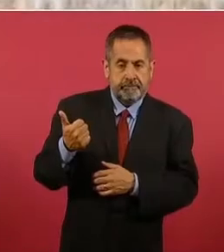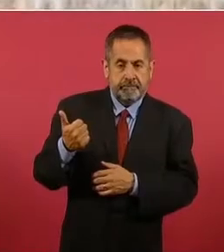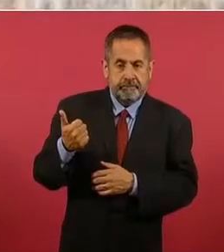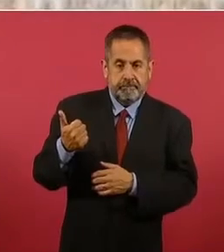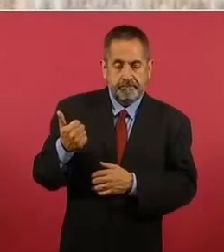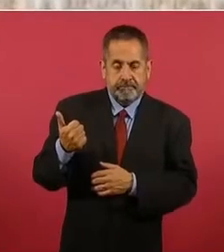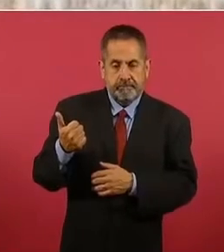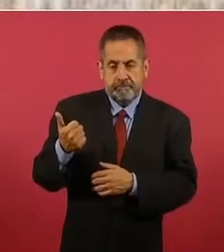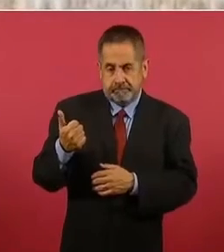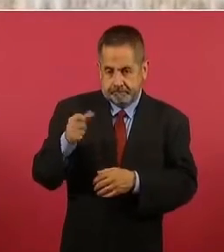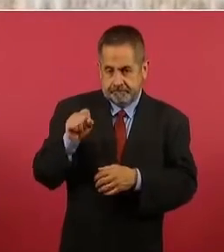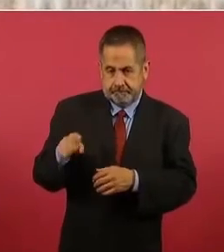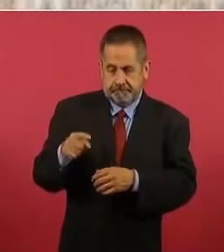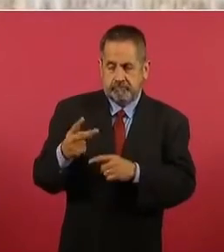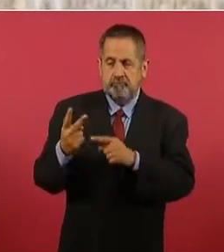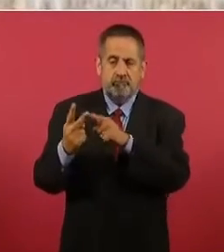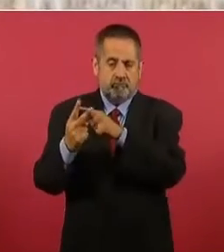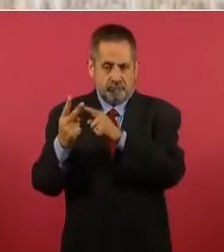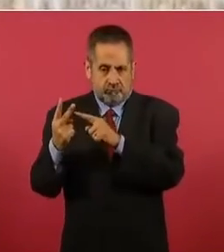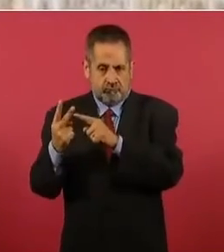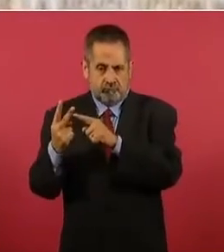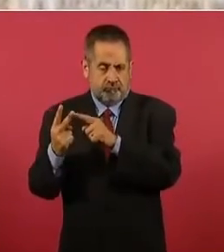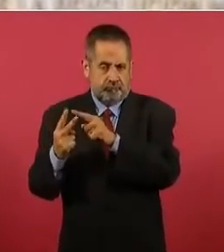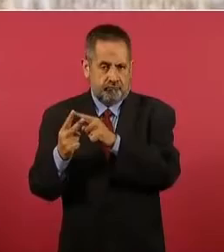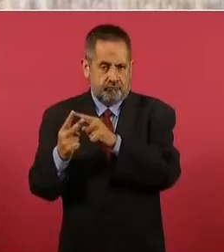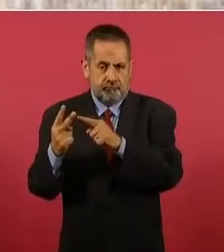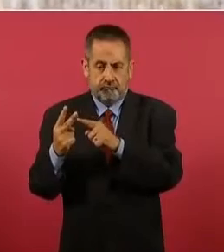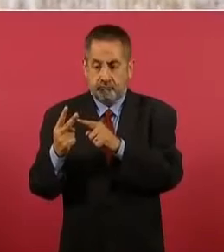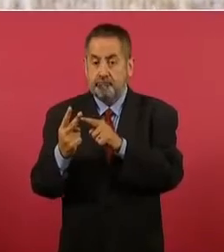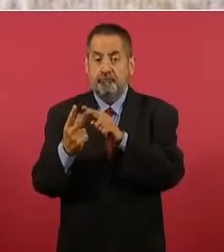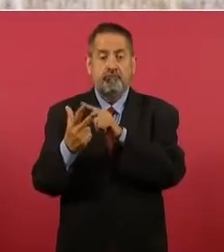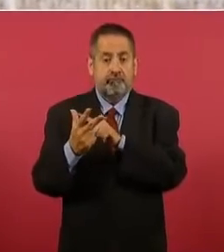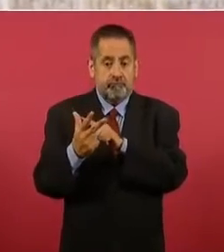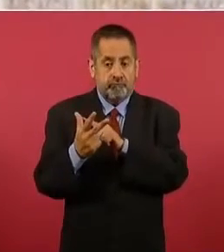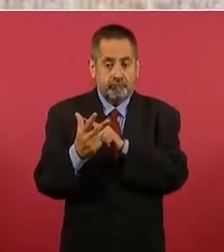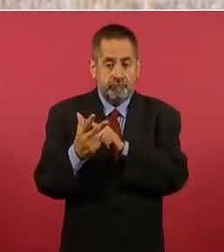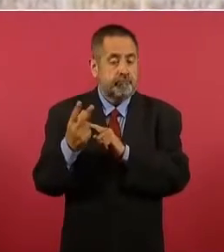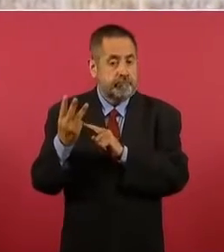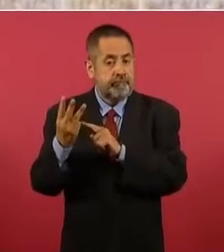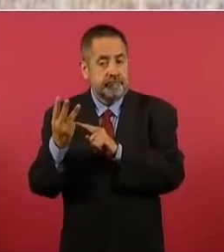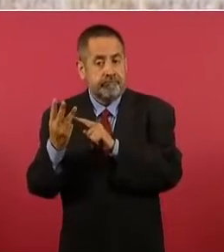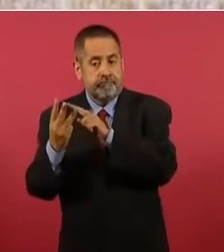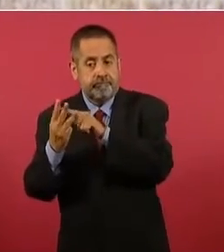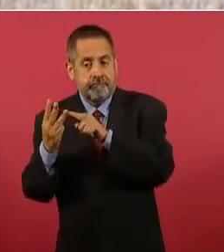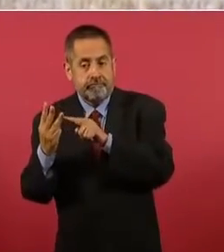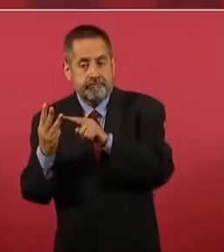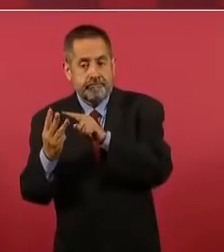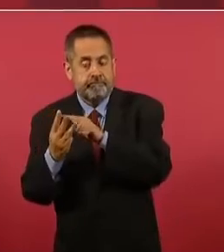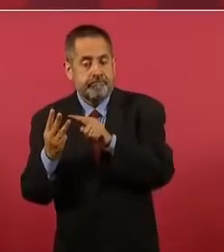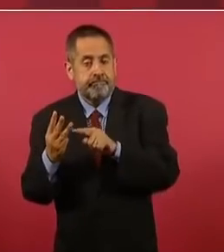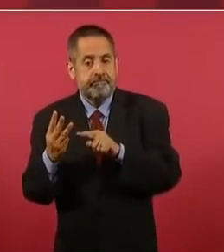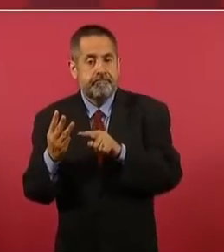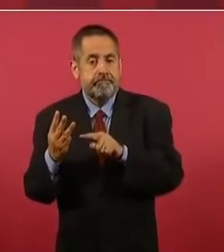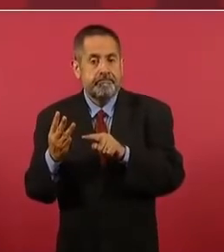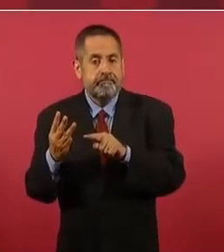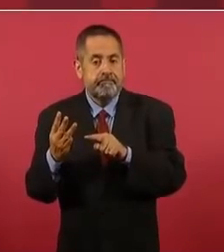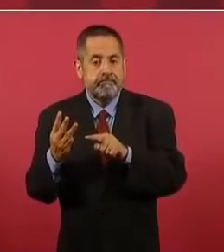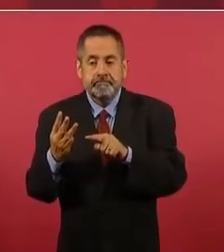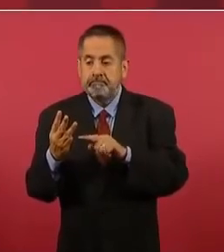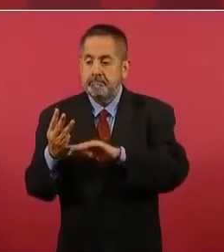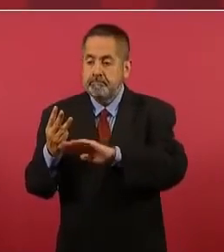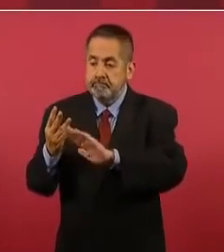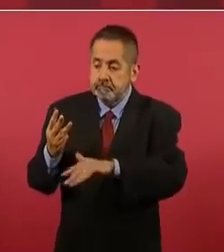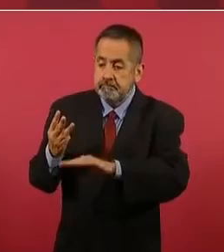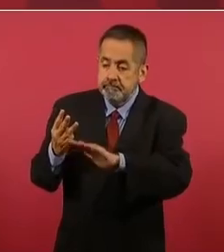incluido los 3 que se consideran que fueron